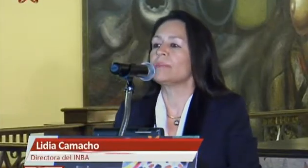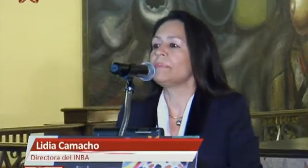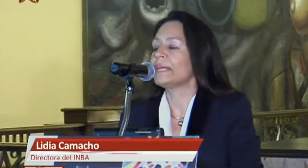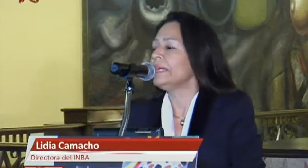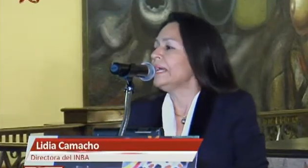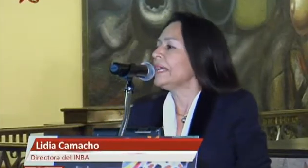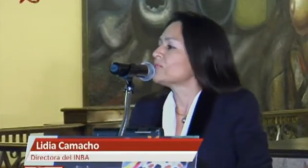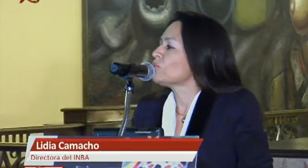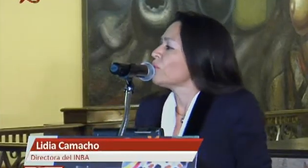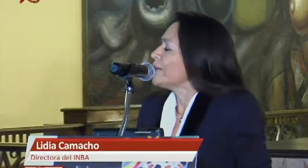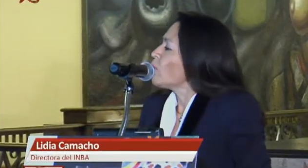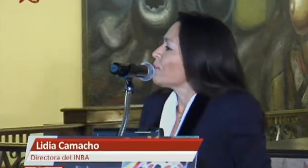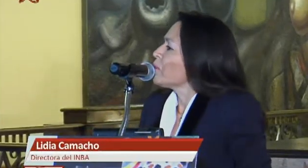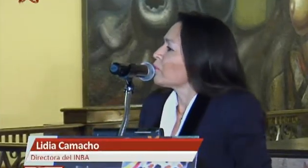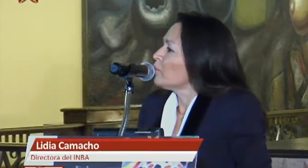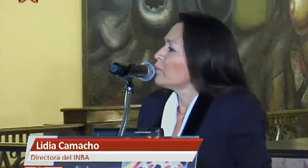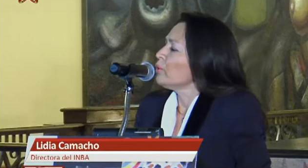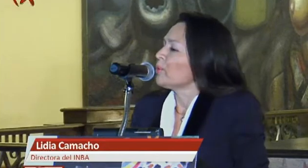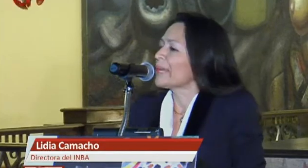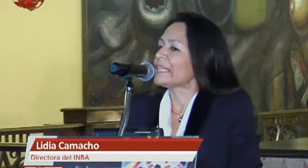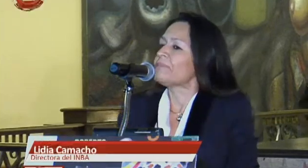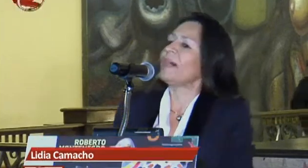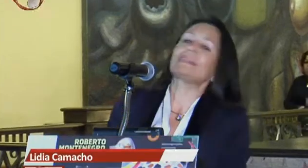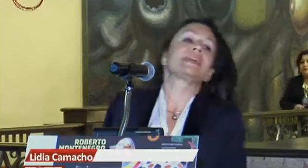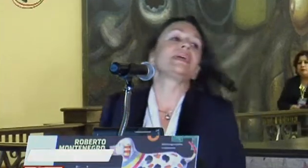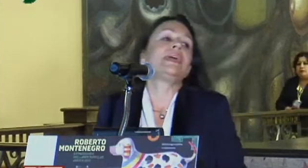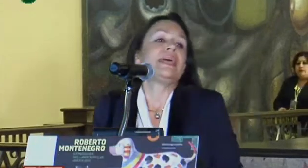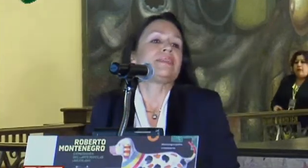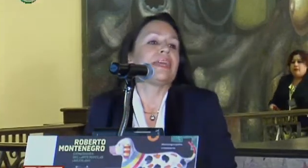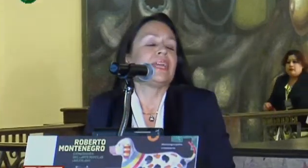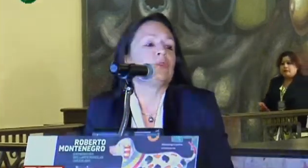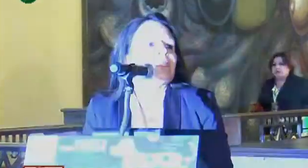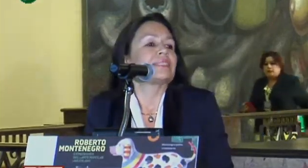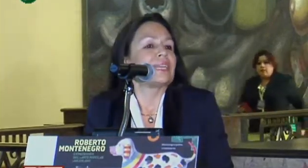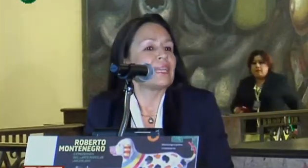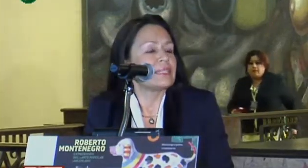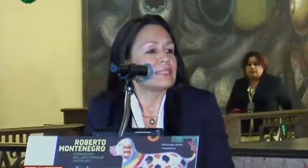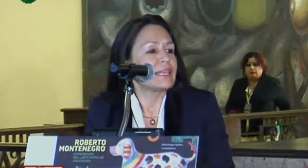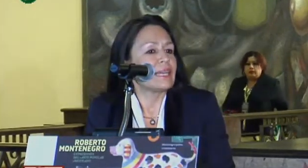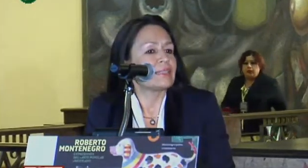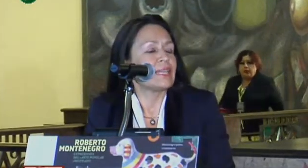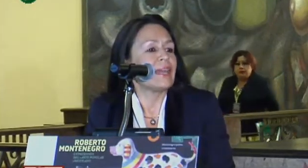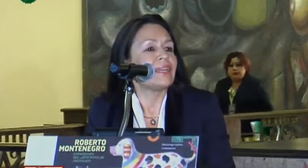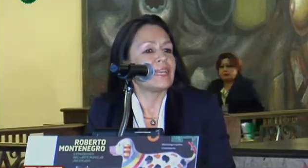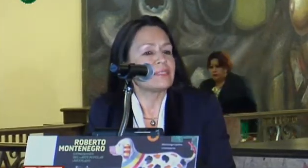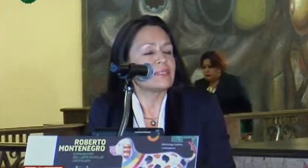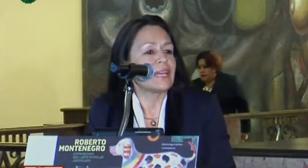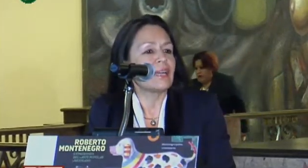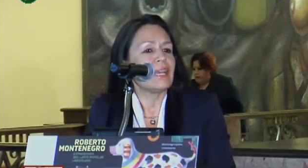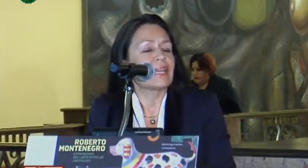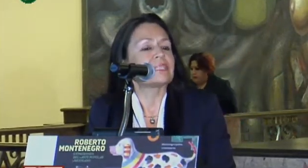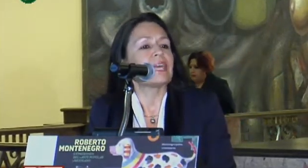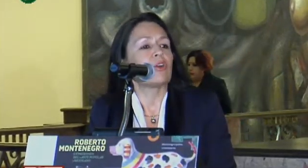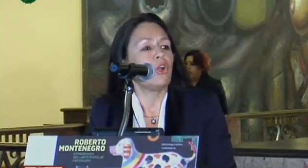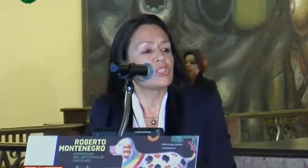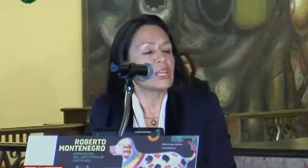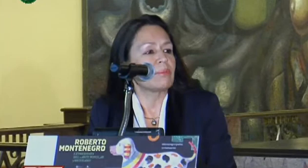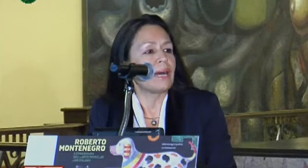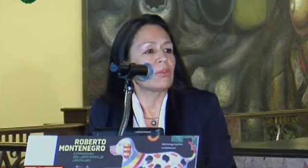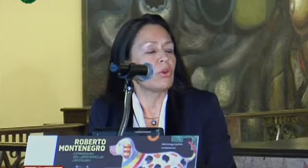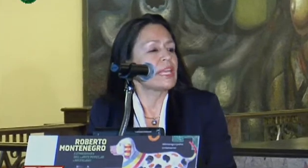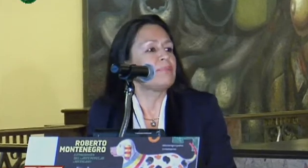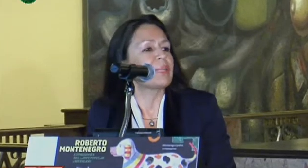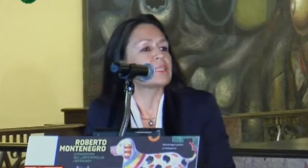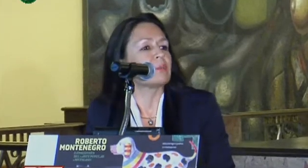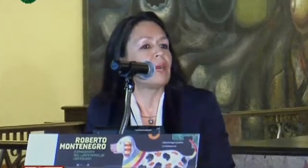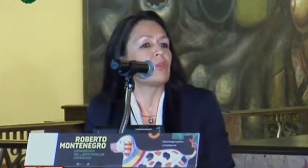esto siempre es un enorme orgullo porque es parte de nuestra herencia, de la herencia que se ha